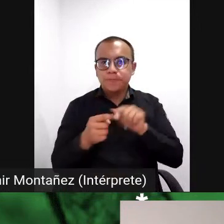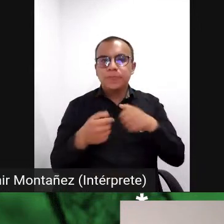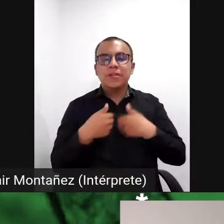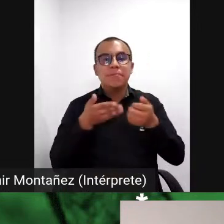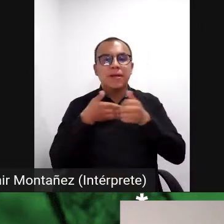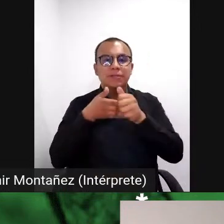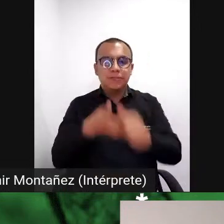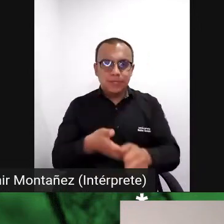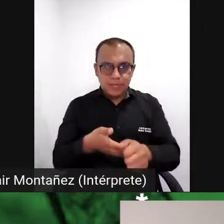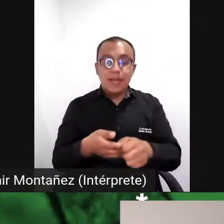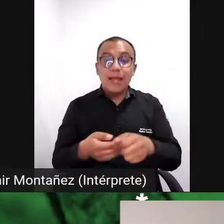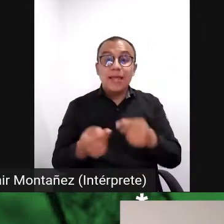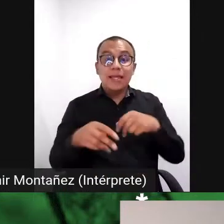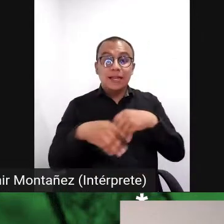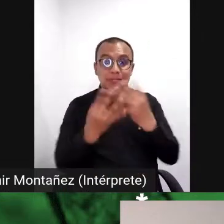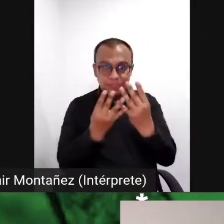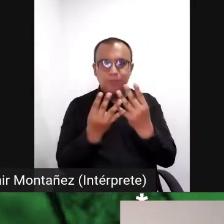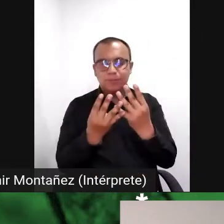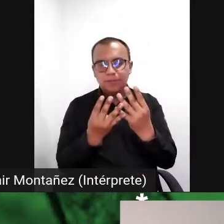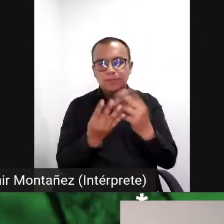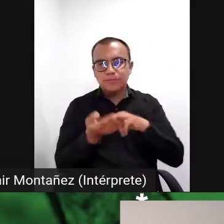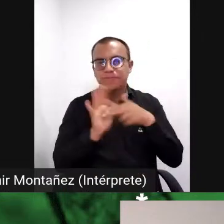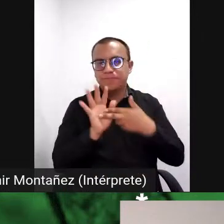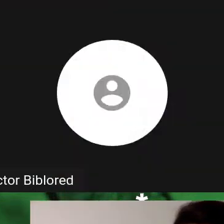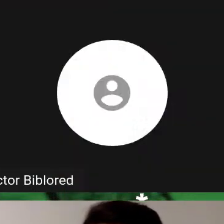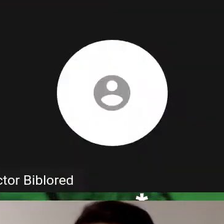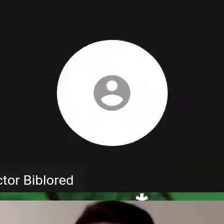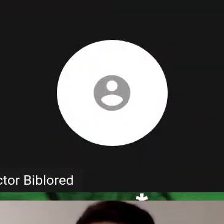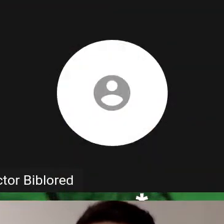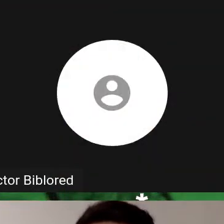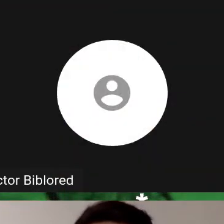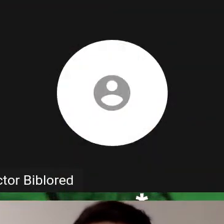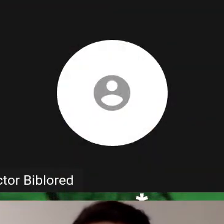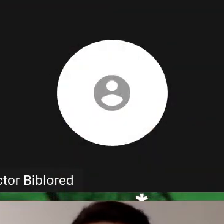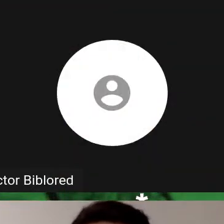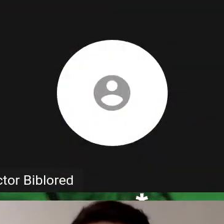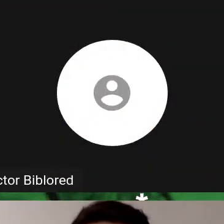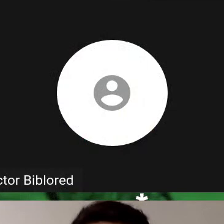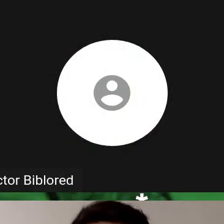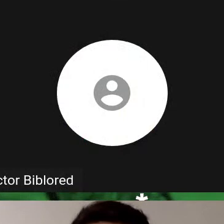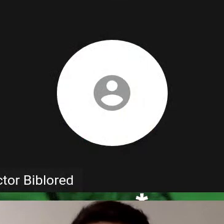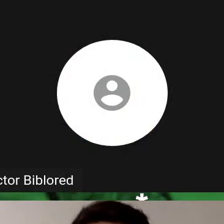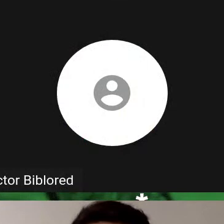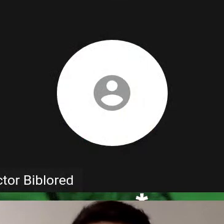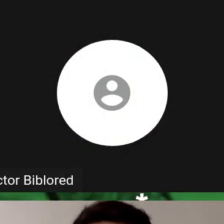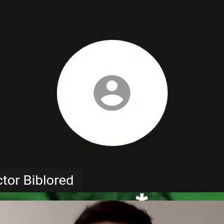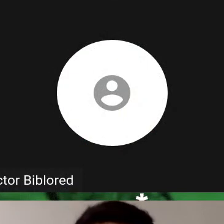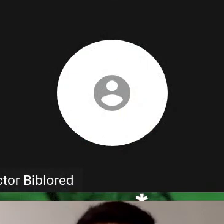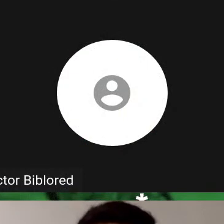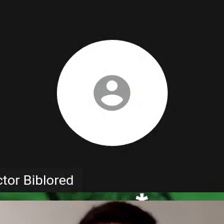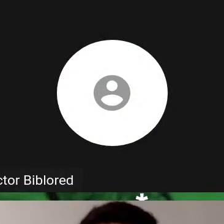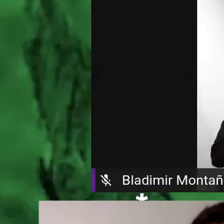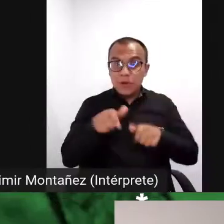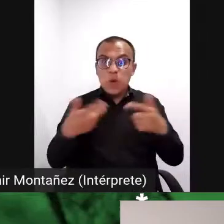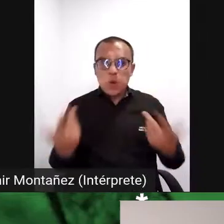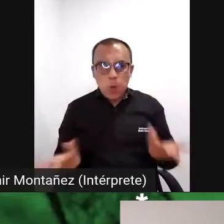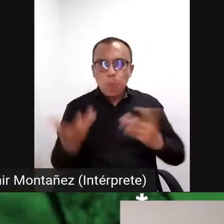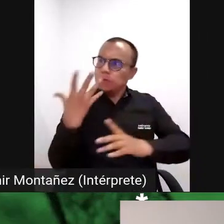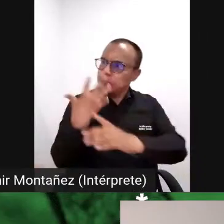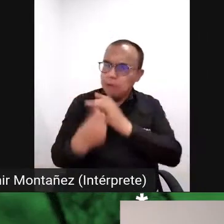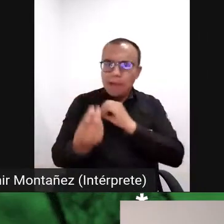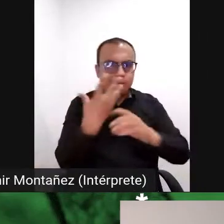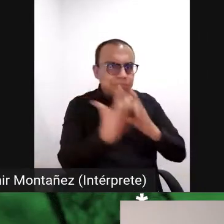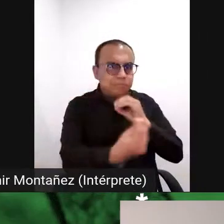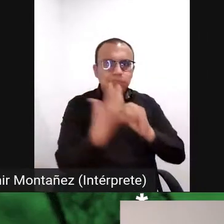las cartas, estaban pensadas para circular en unos morrales, para que la gente saliera a